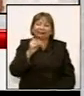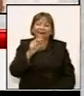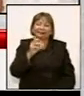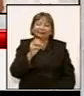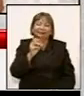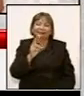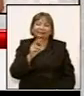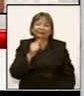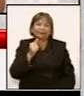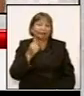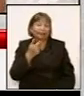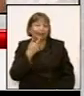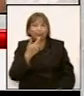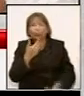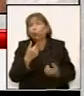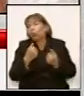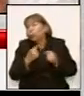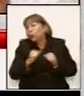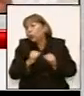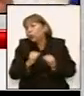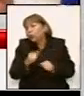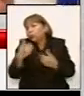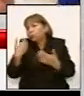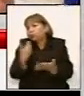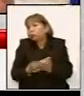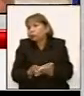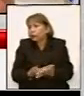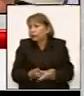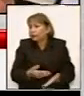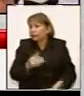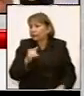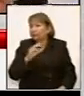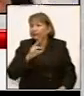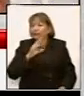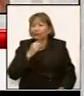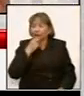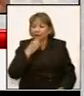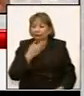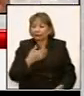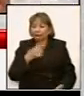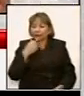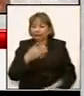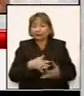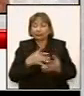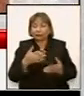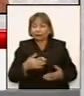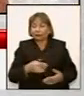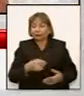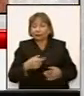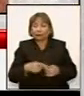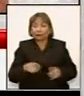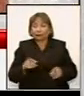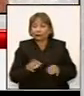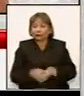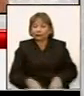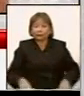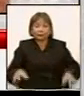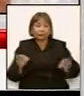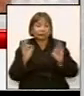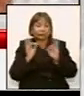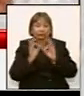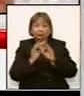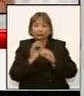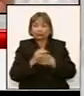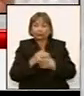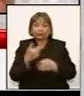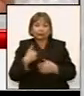quien con mucho esfuerzo pues han podido llegar hasta Yanahuanca, una localidad bastante lejana, pero importante dentro de